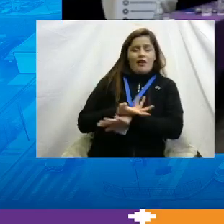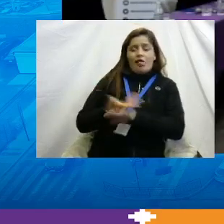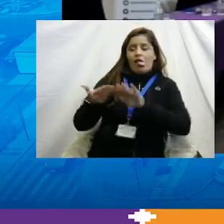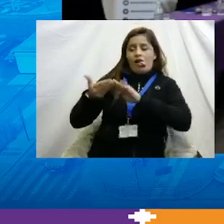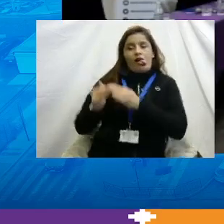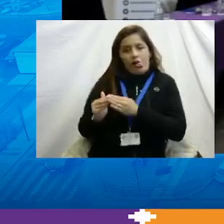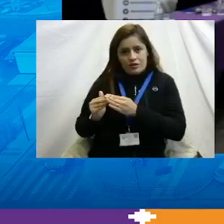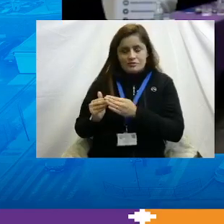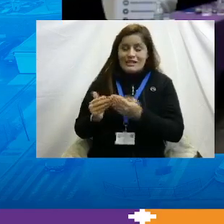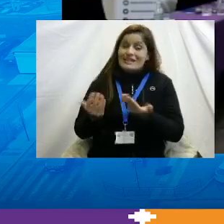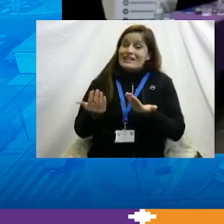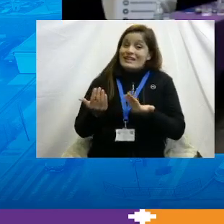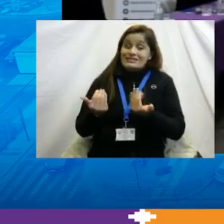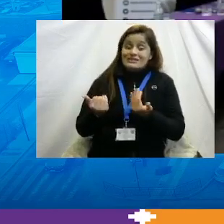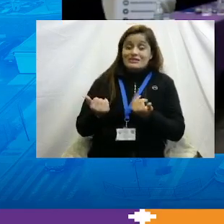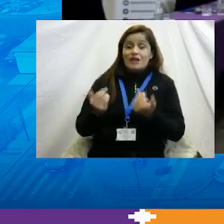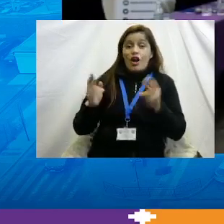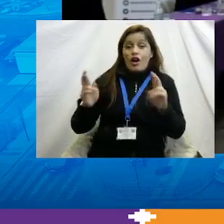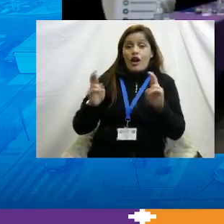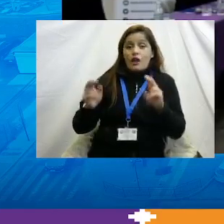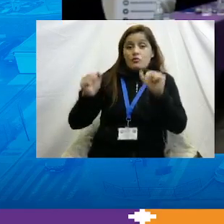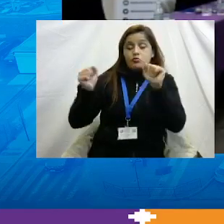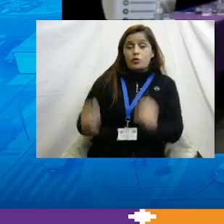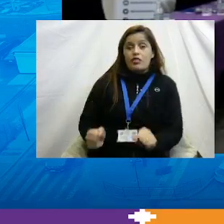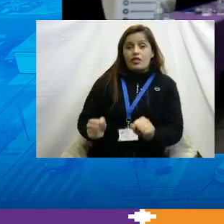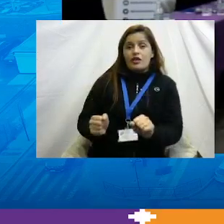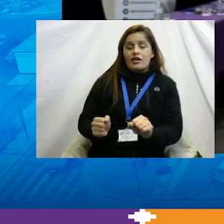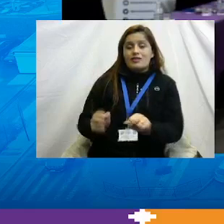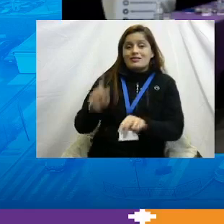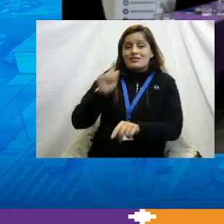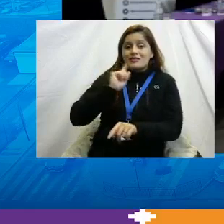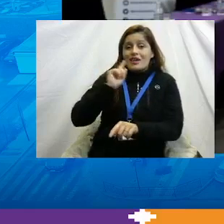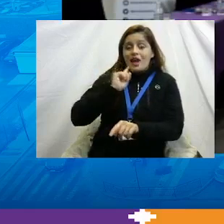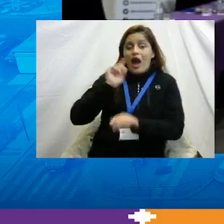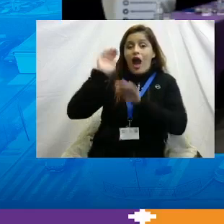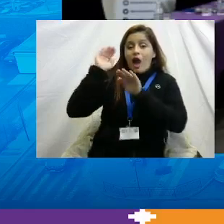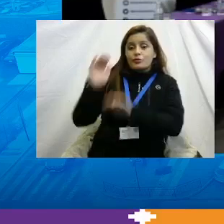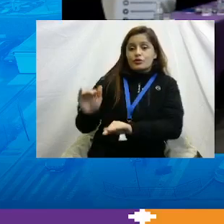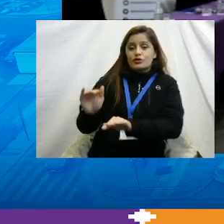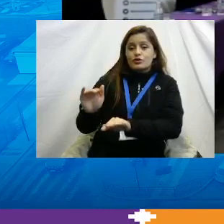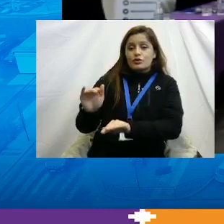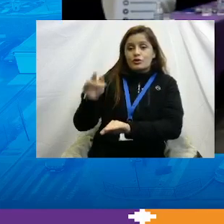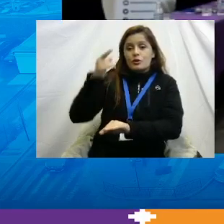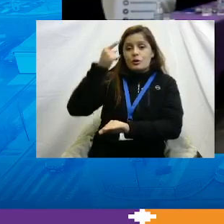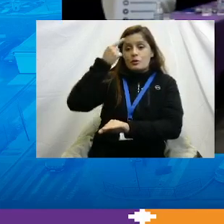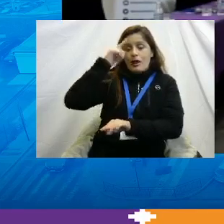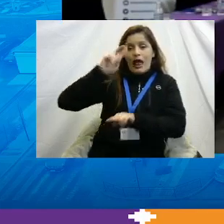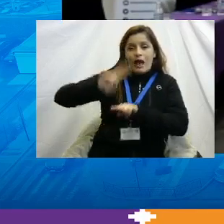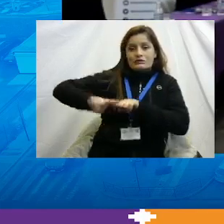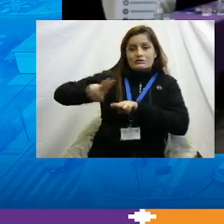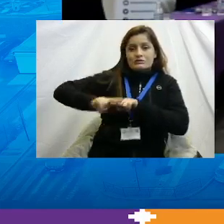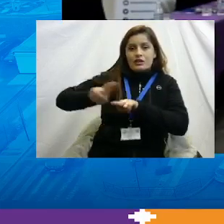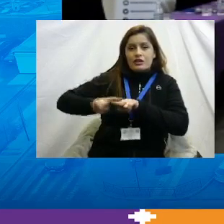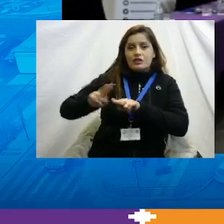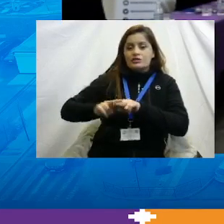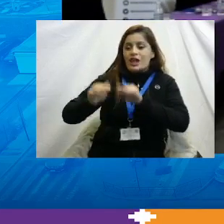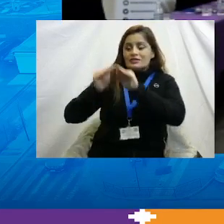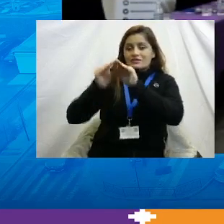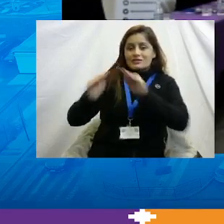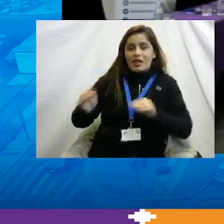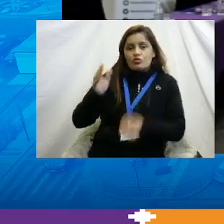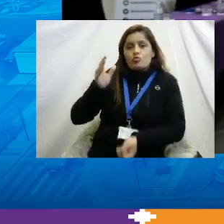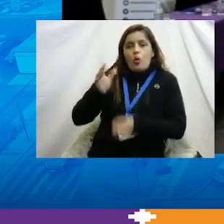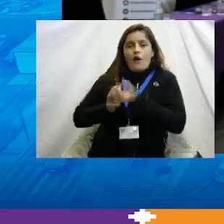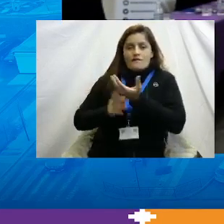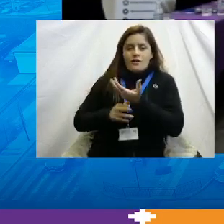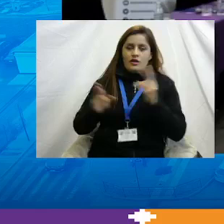necesitan poder conseguir apoyo para poder hacer una sede nueva, porque